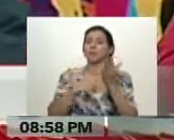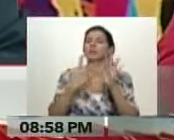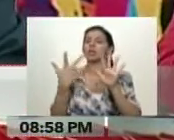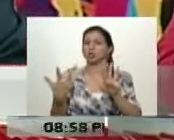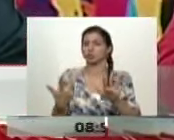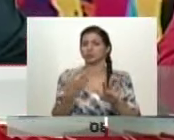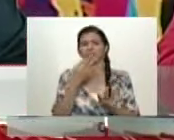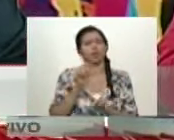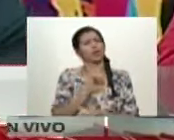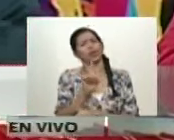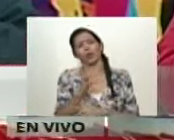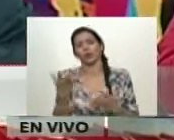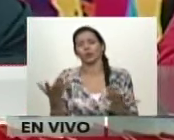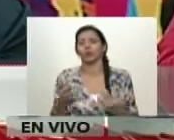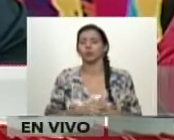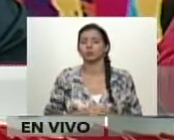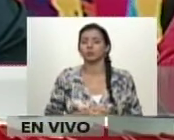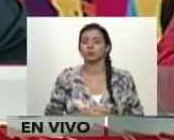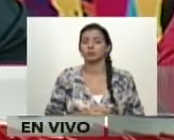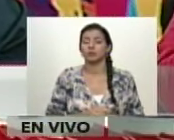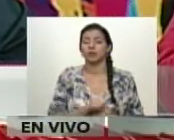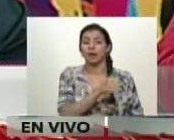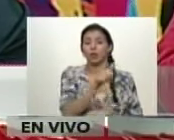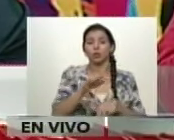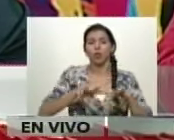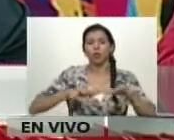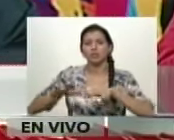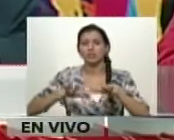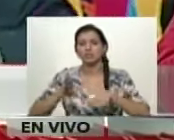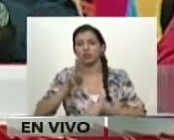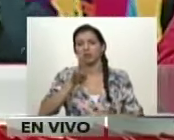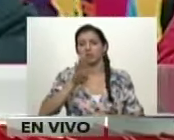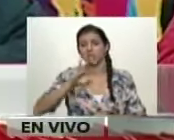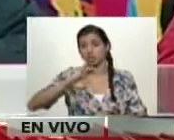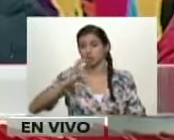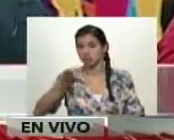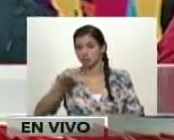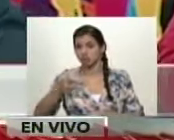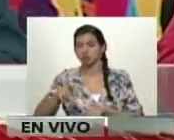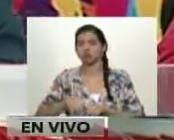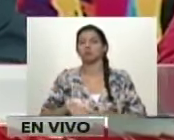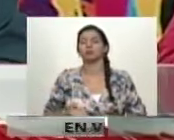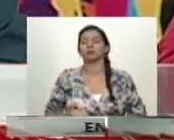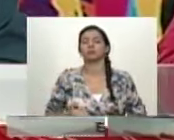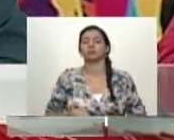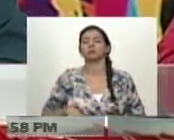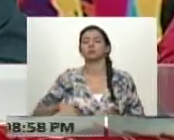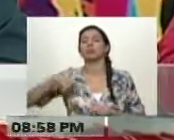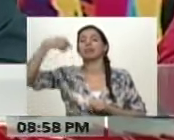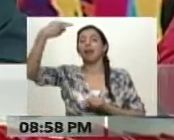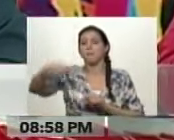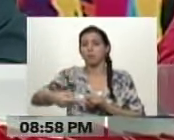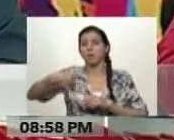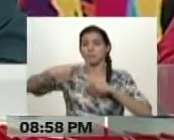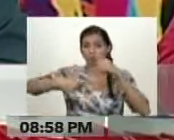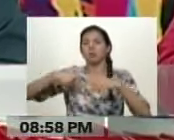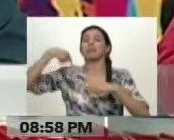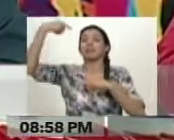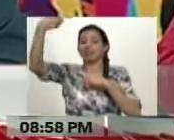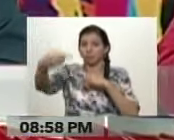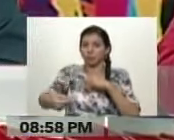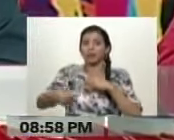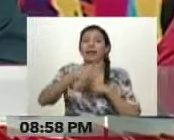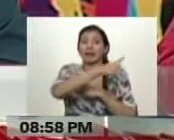No. Cada VC, como resultante de este proceso, debe saber, cada